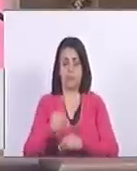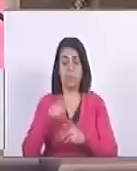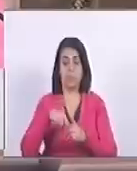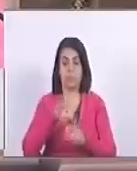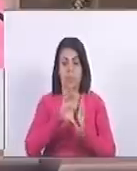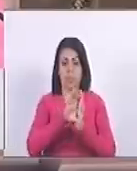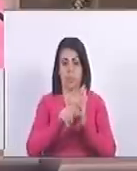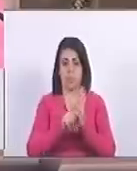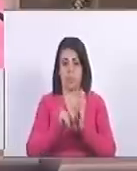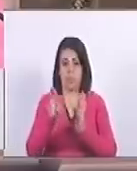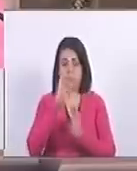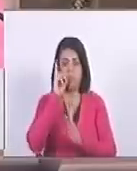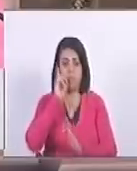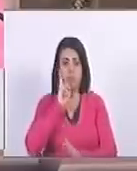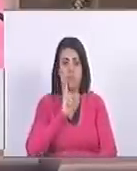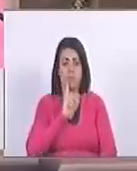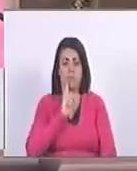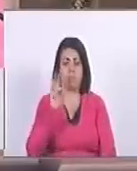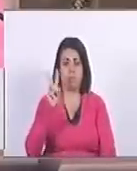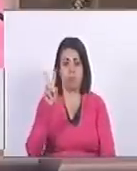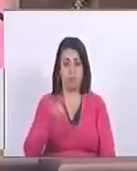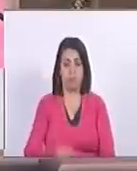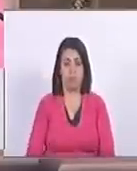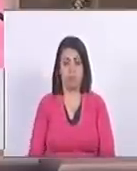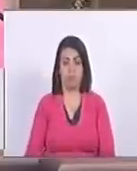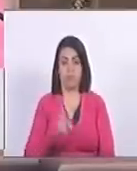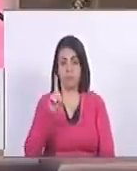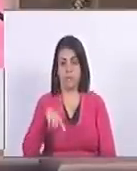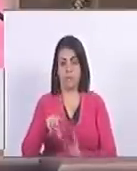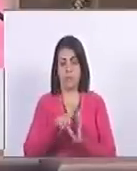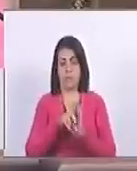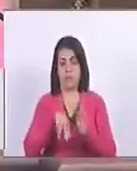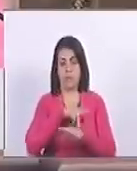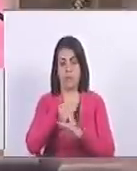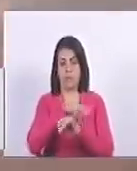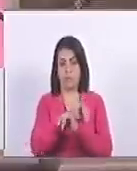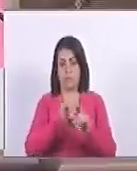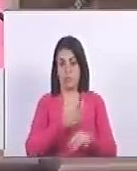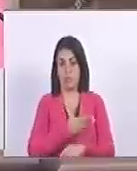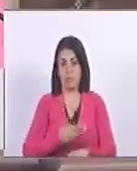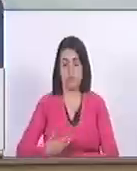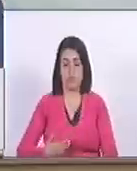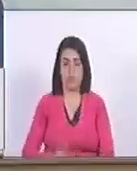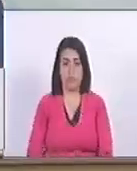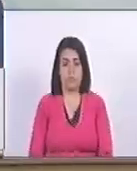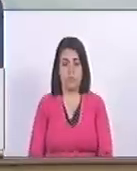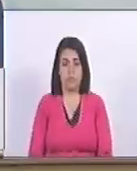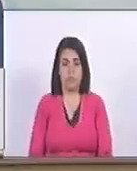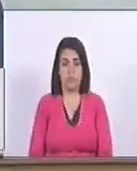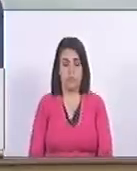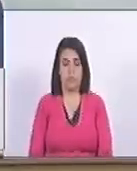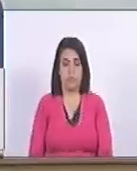la Constitución de la República Bolivariana de Venezuela y la Ley Nacional. Esto, señor presidente.